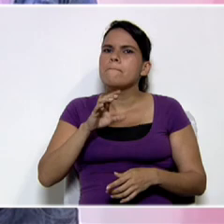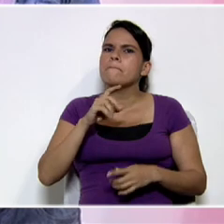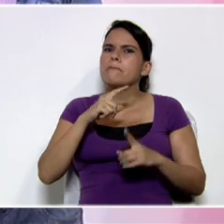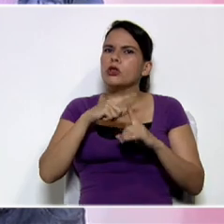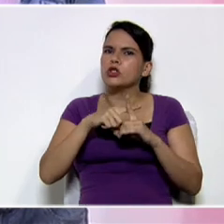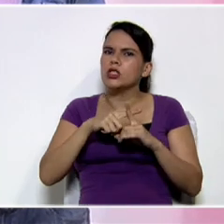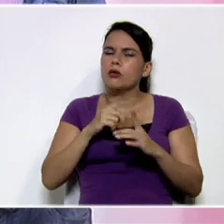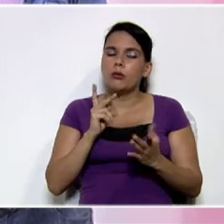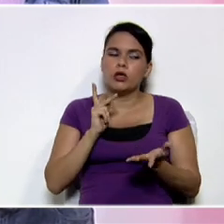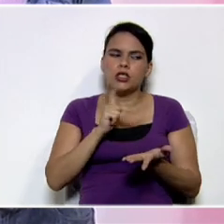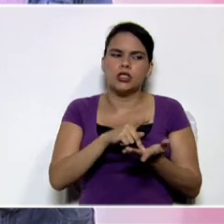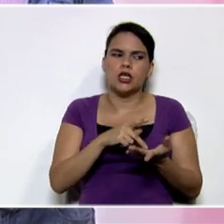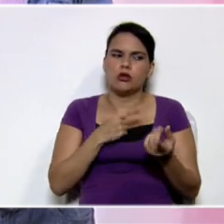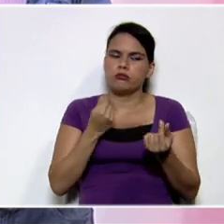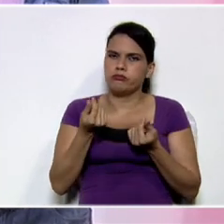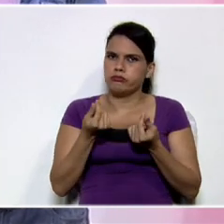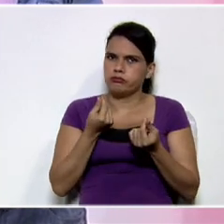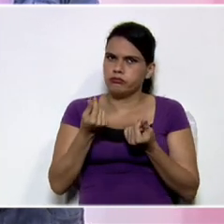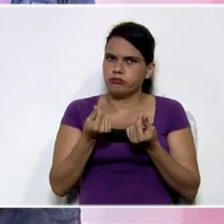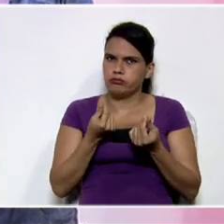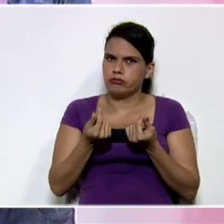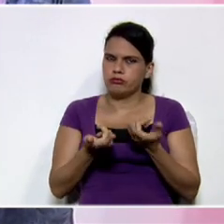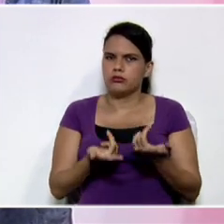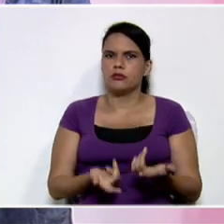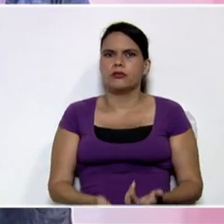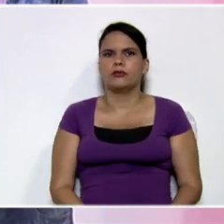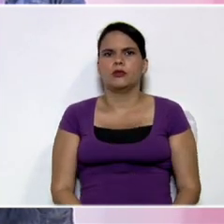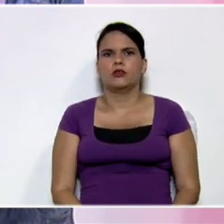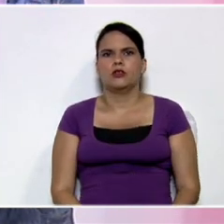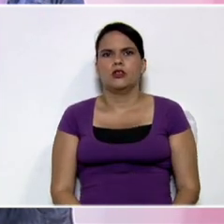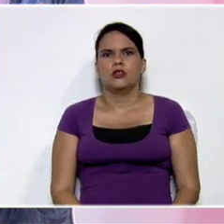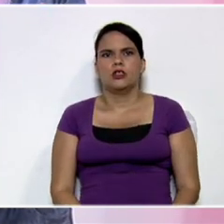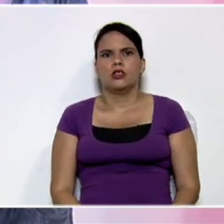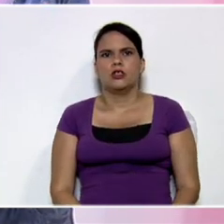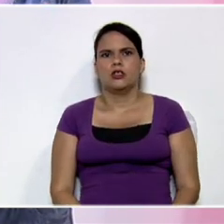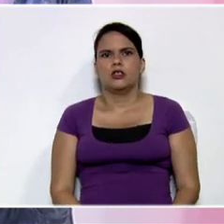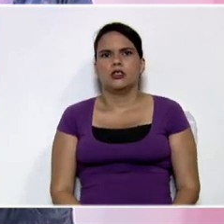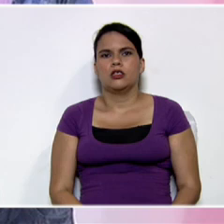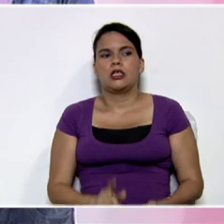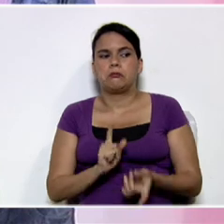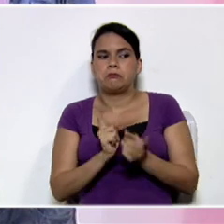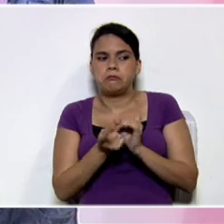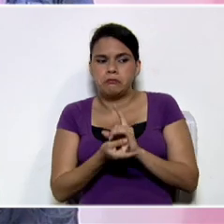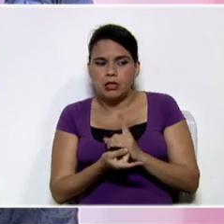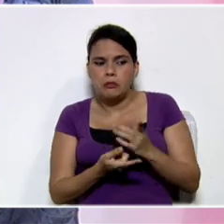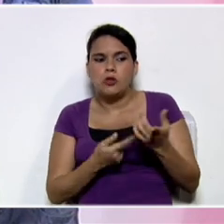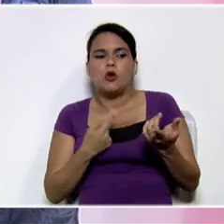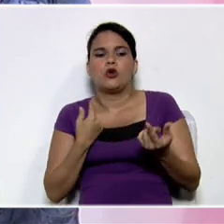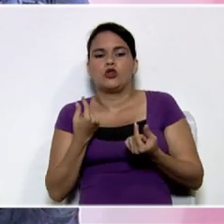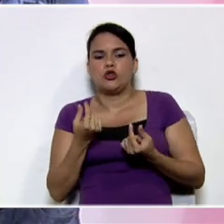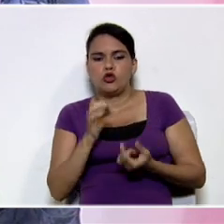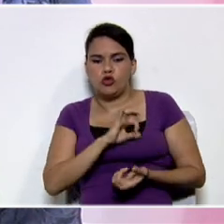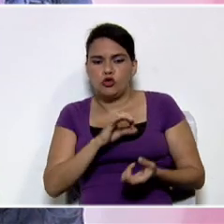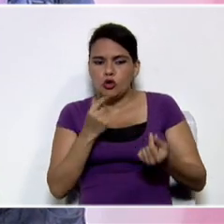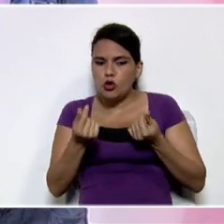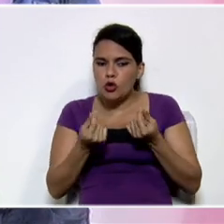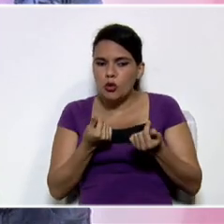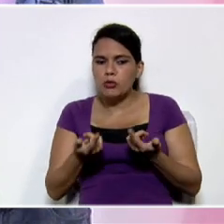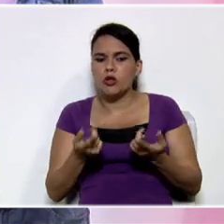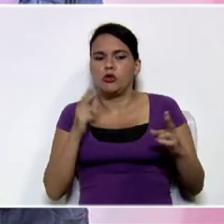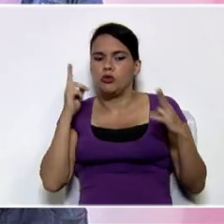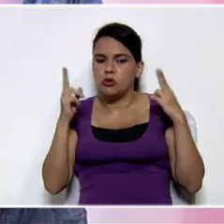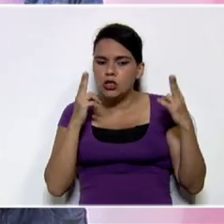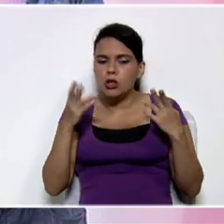recursos económicos, y esa migración, digamos, socioeconómica y a la vez turística puede traer consecuencias